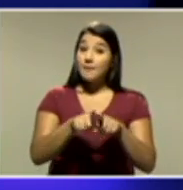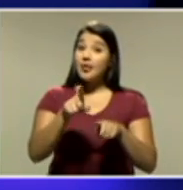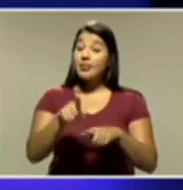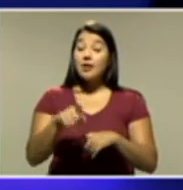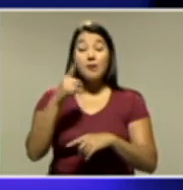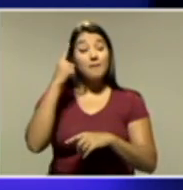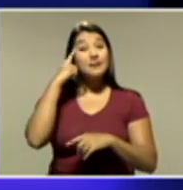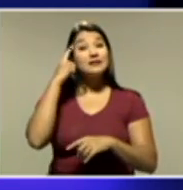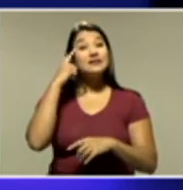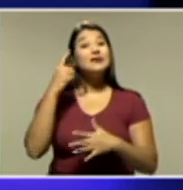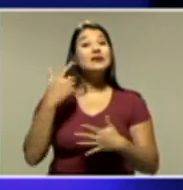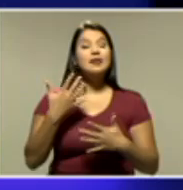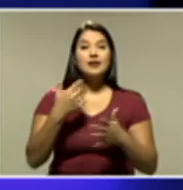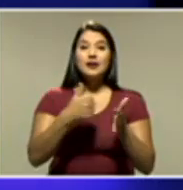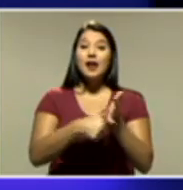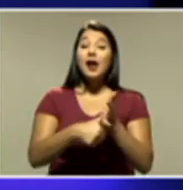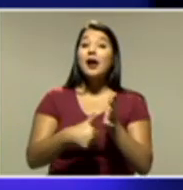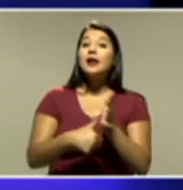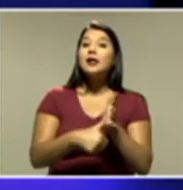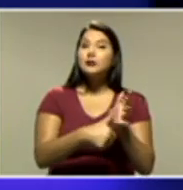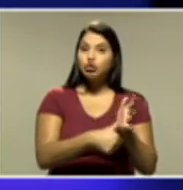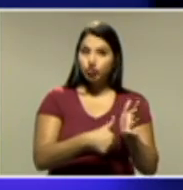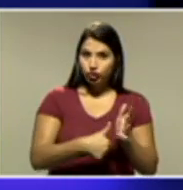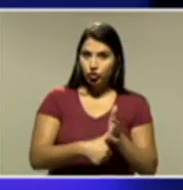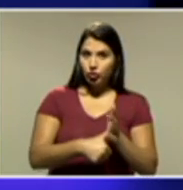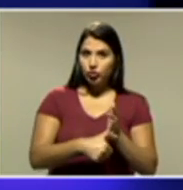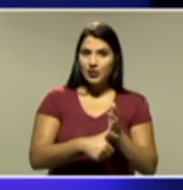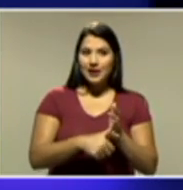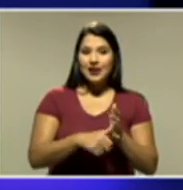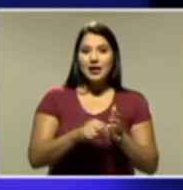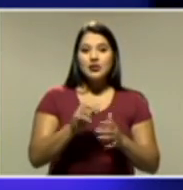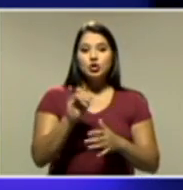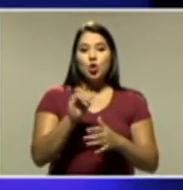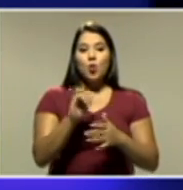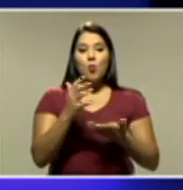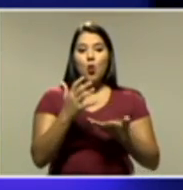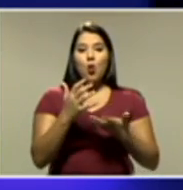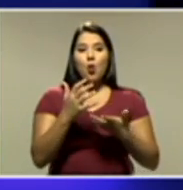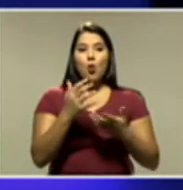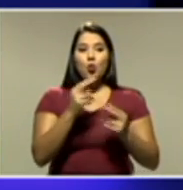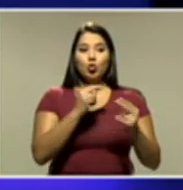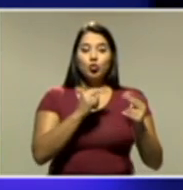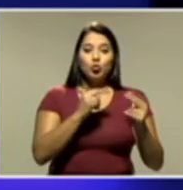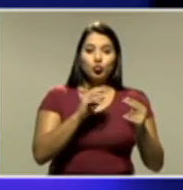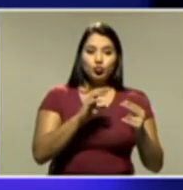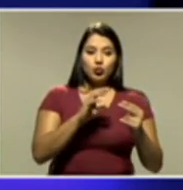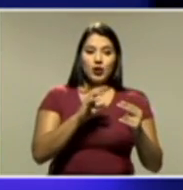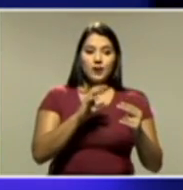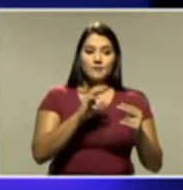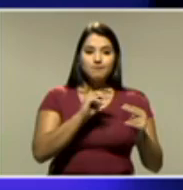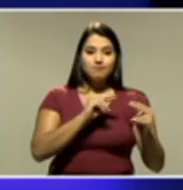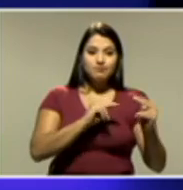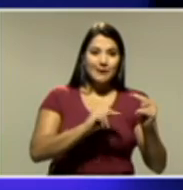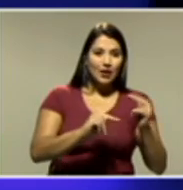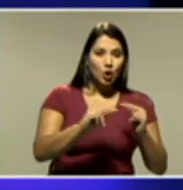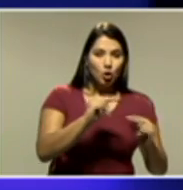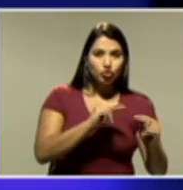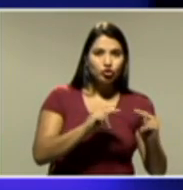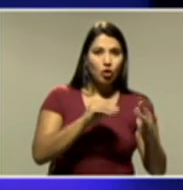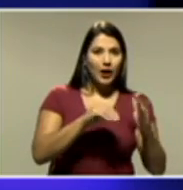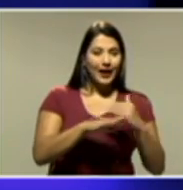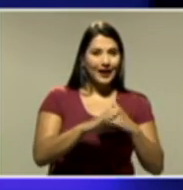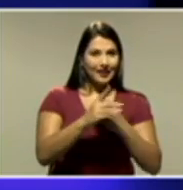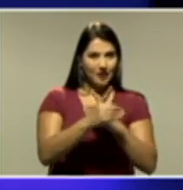que la elección es una inversión en democracia que hace el país. ¿Cuánto va a invertir el país en